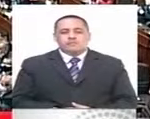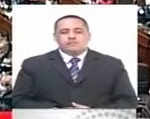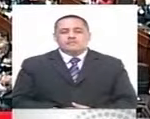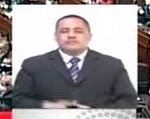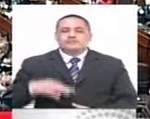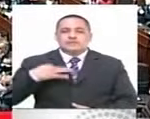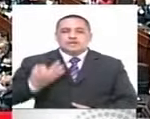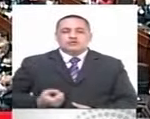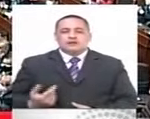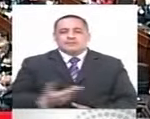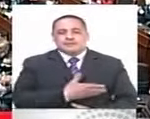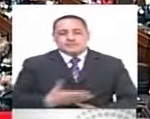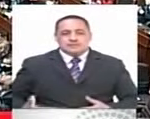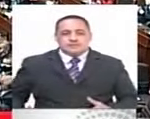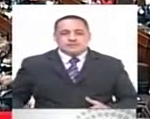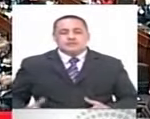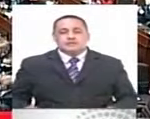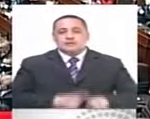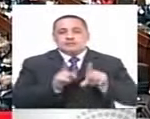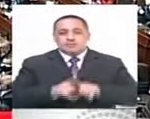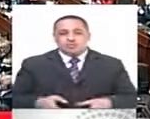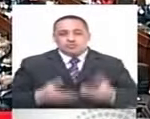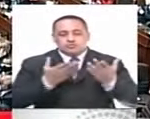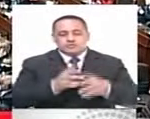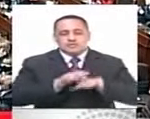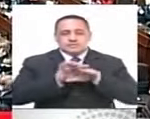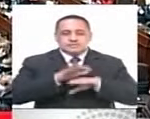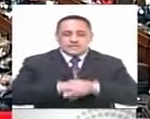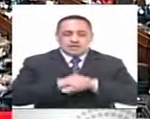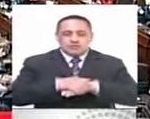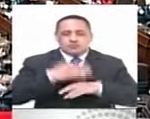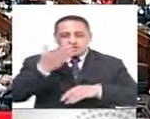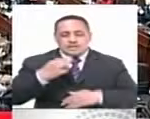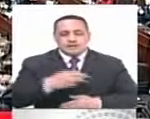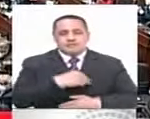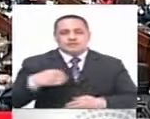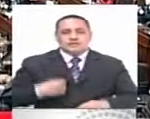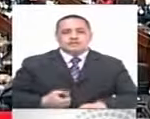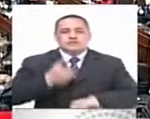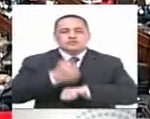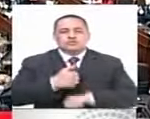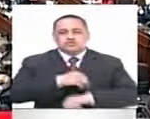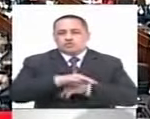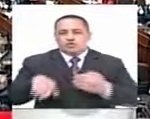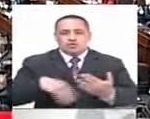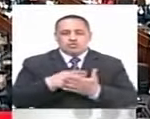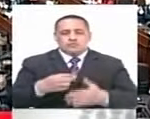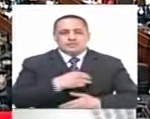Señora presidenta, por su intermedio saludar a la Premier y a todos los ministros.